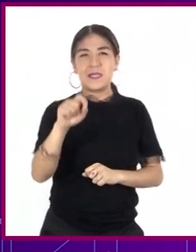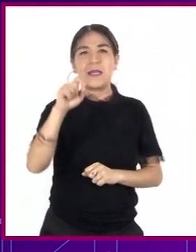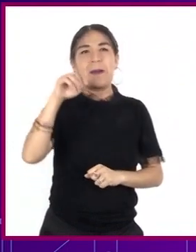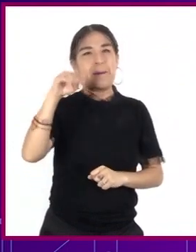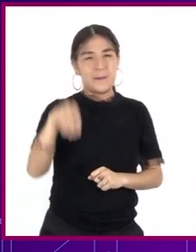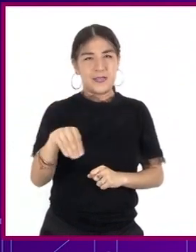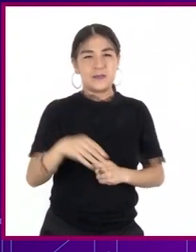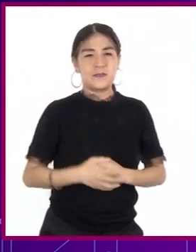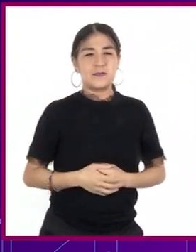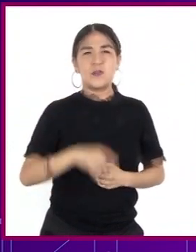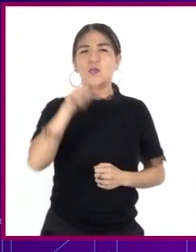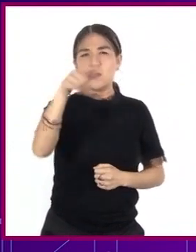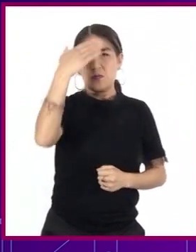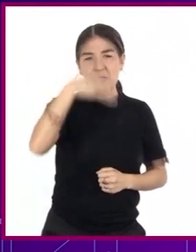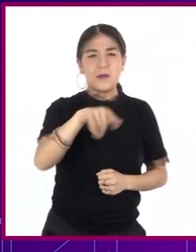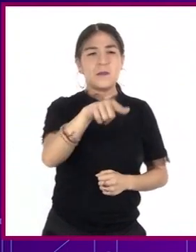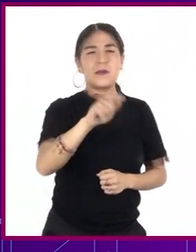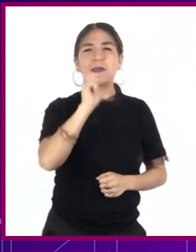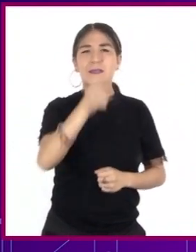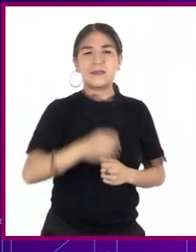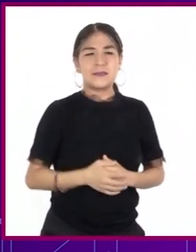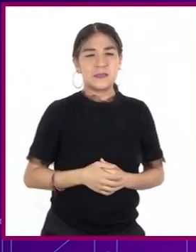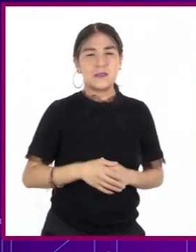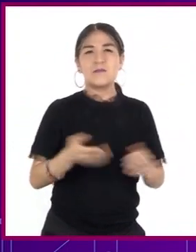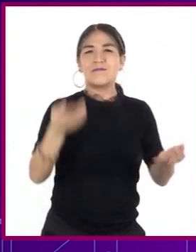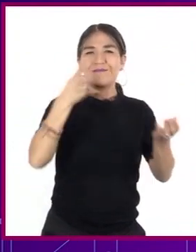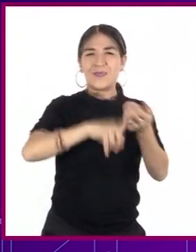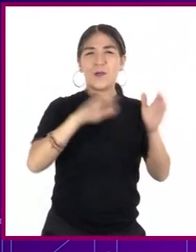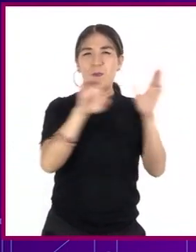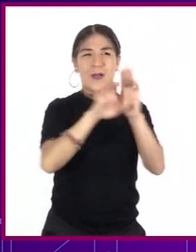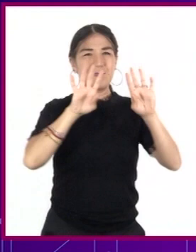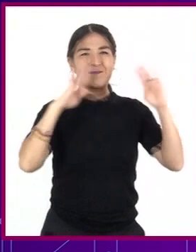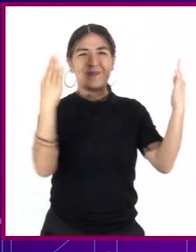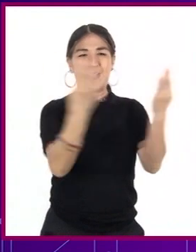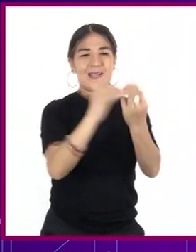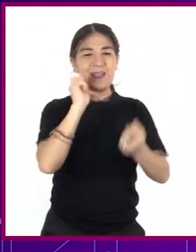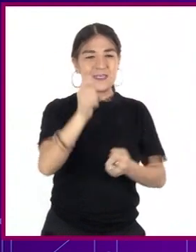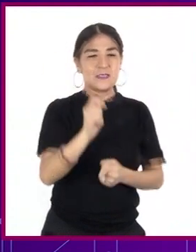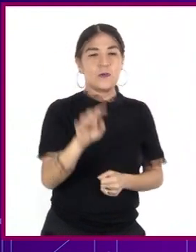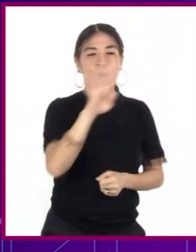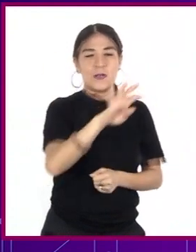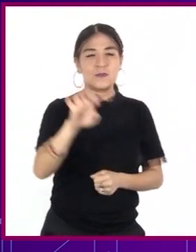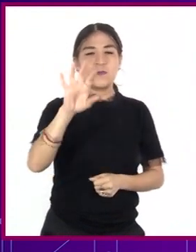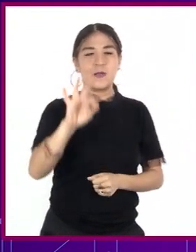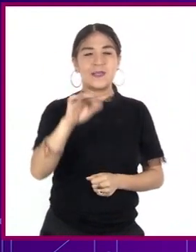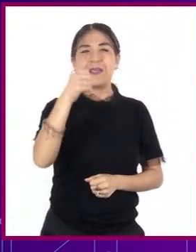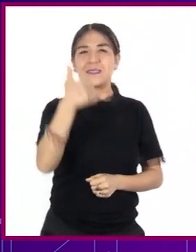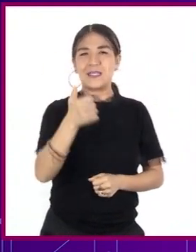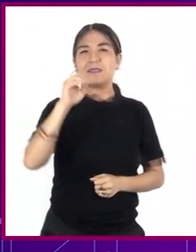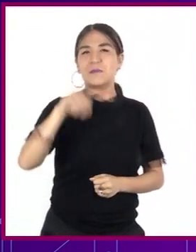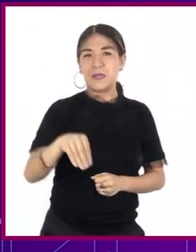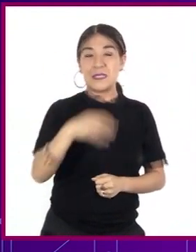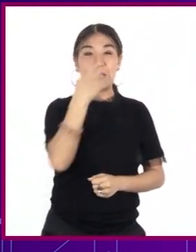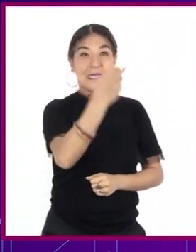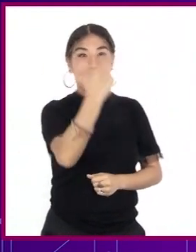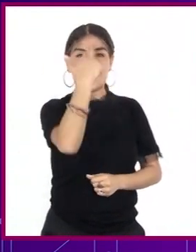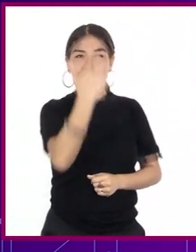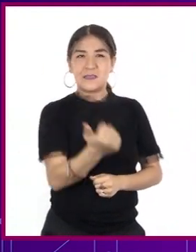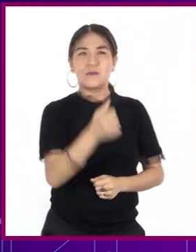Ya sabemos que el perímetro de la bodega rectangular es de 446 metros y por lo